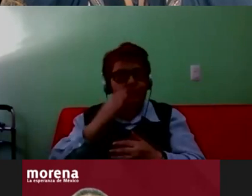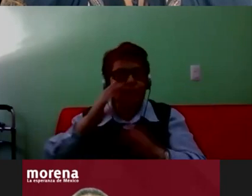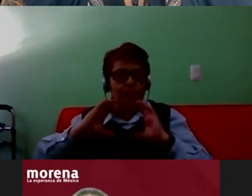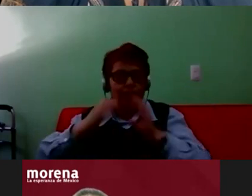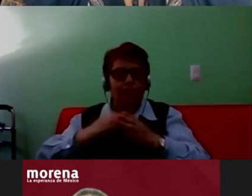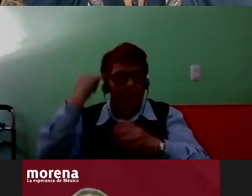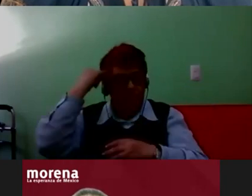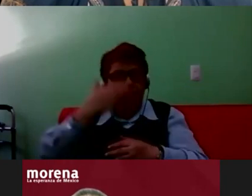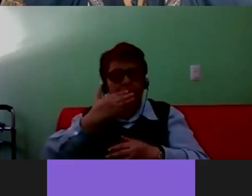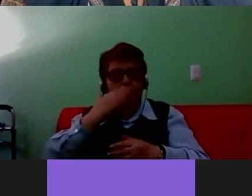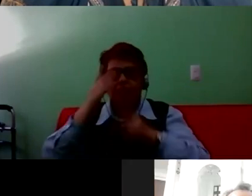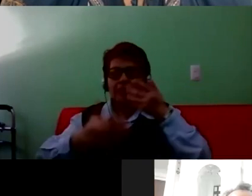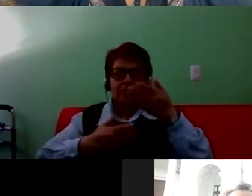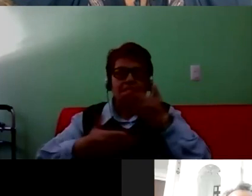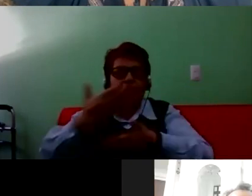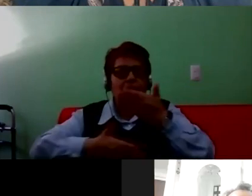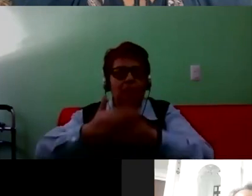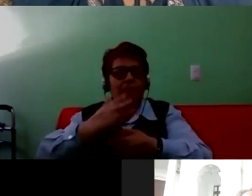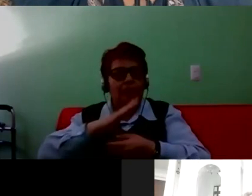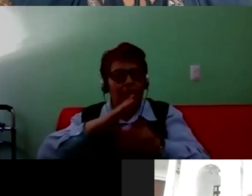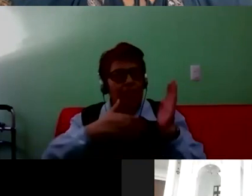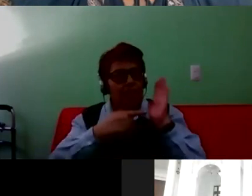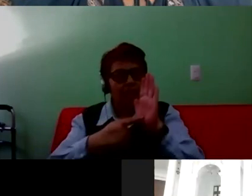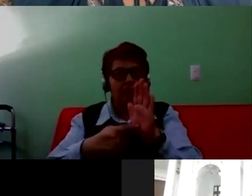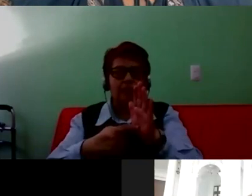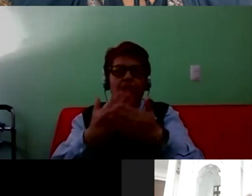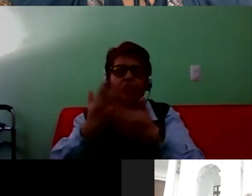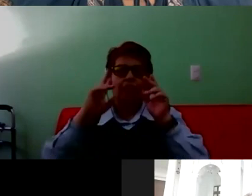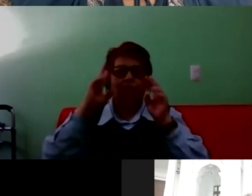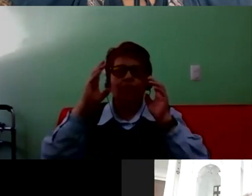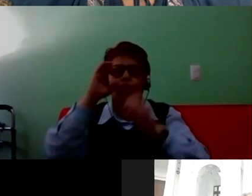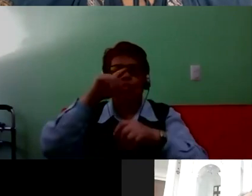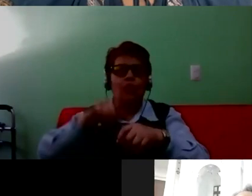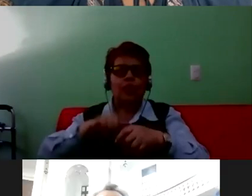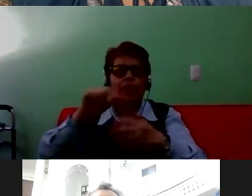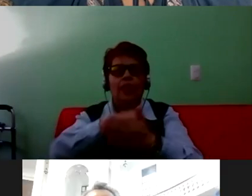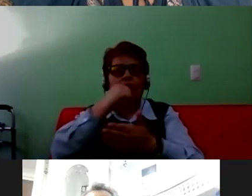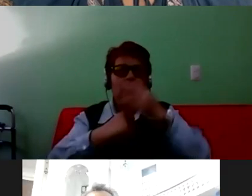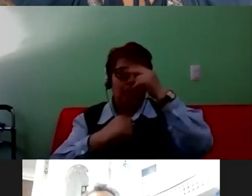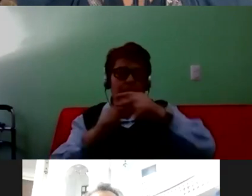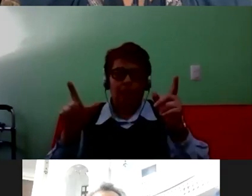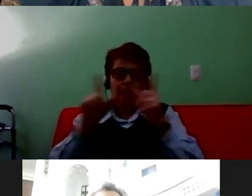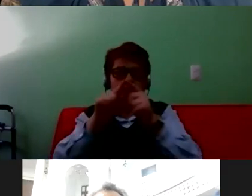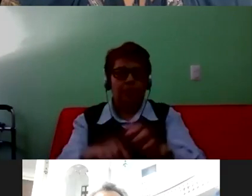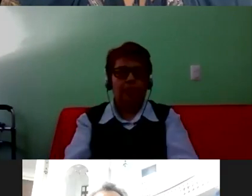los bienes y servicios que hoy en día se prestan en materia cultural en la Ciudad de México. Es cuanto.